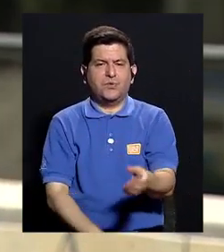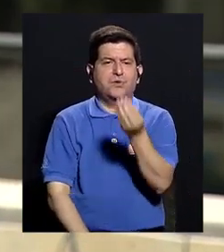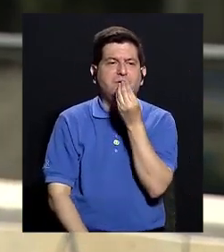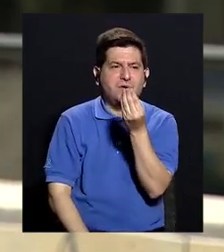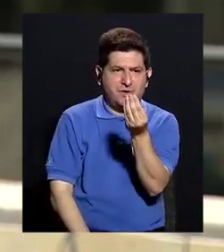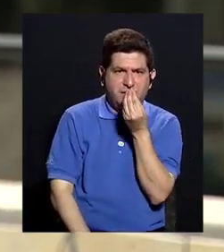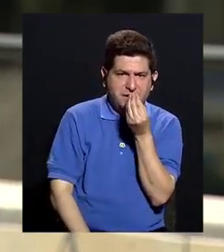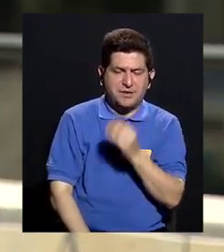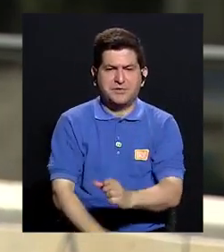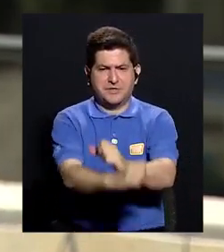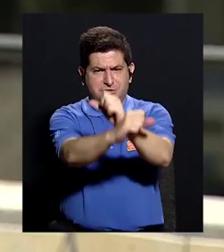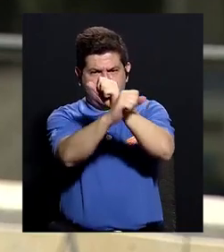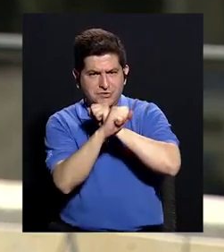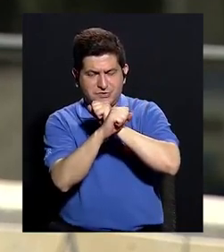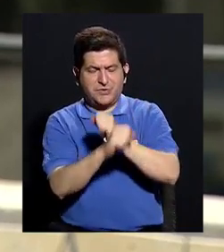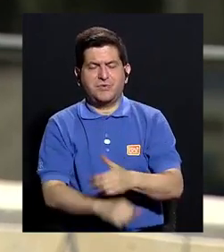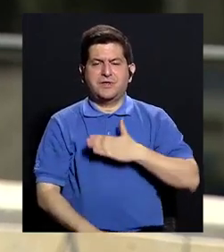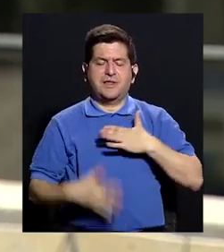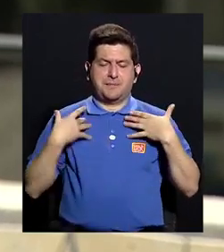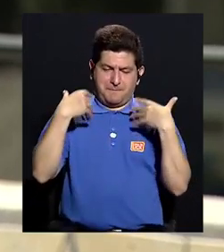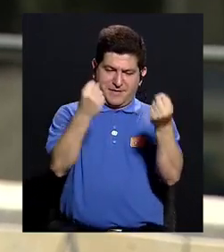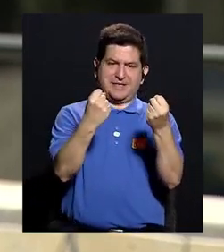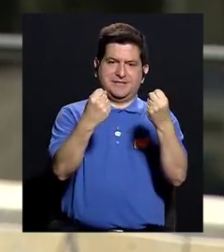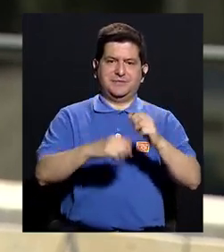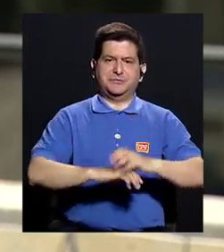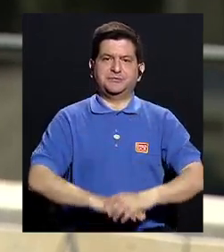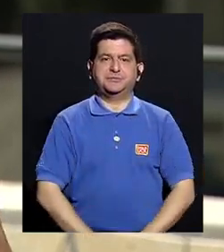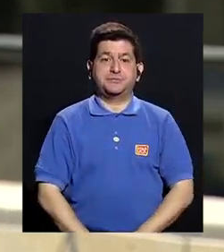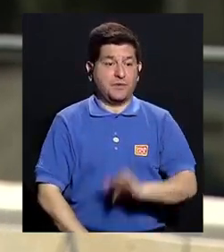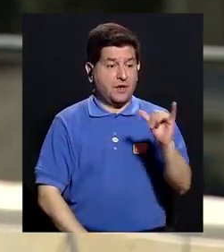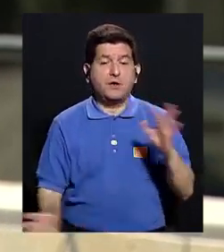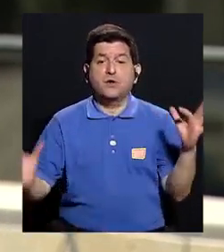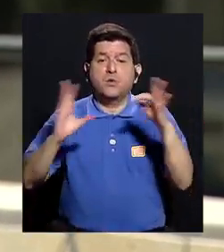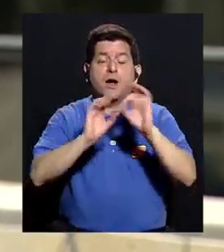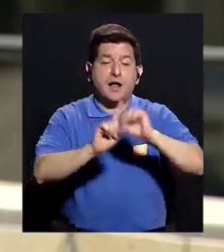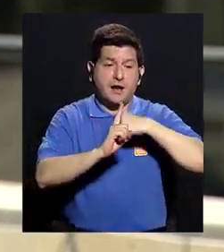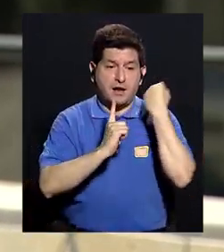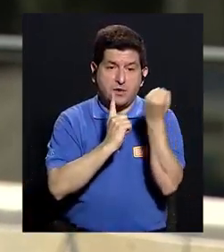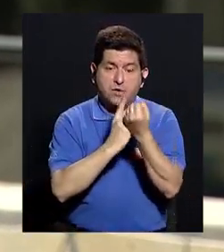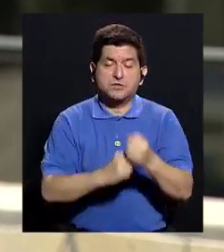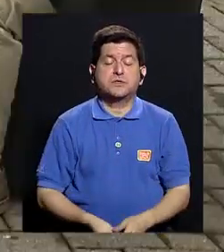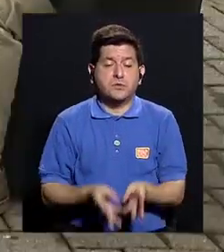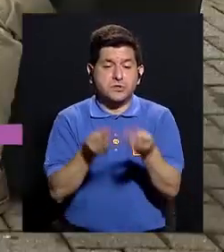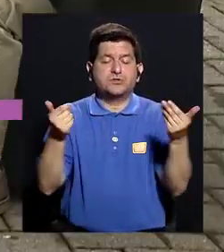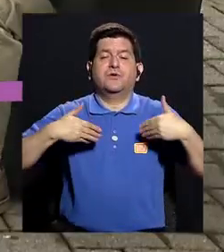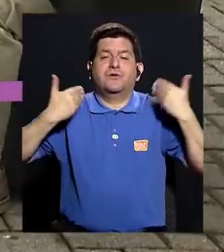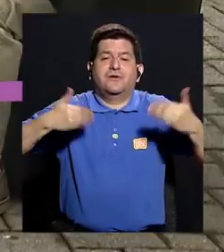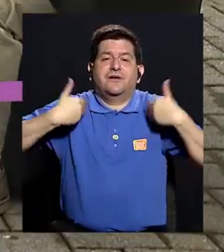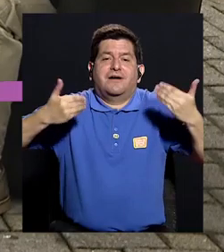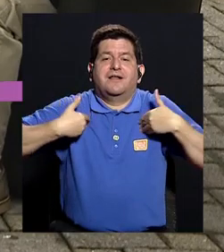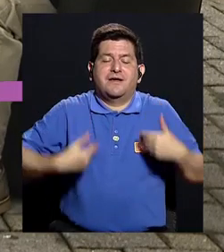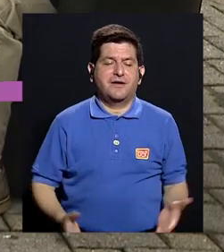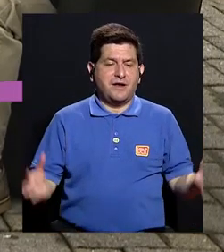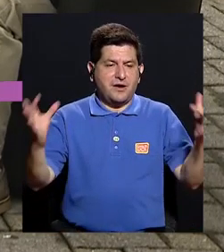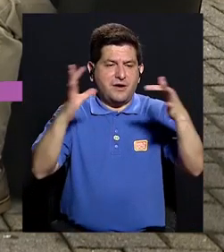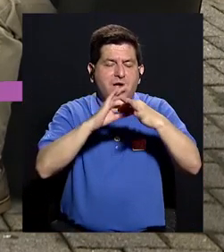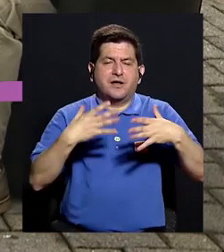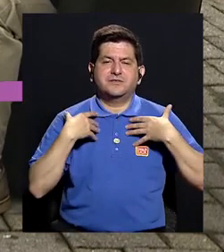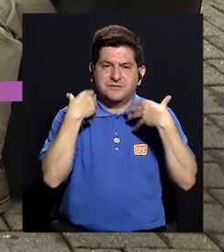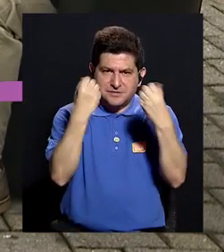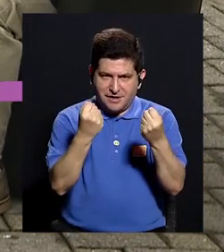alimentación que garantice mi salud. Y tiene que ver con condiciones que me generen alegría, con